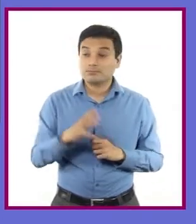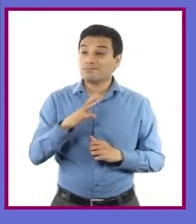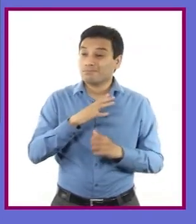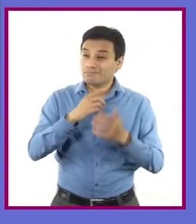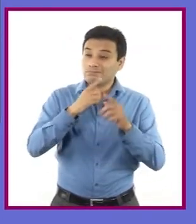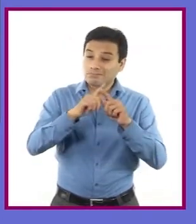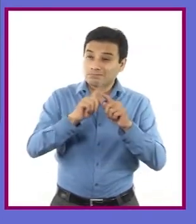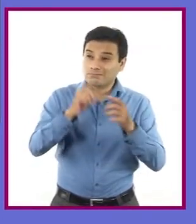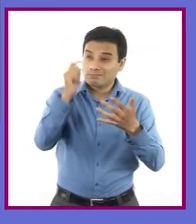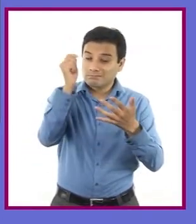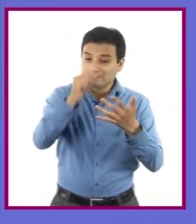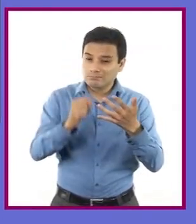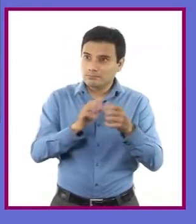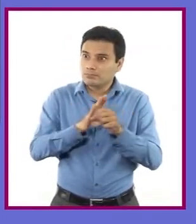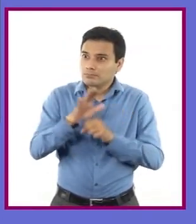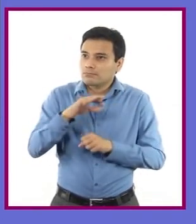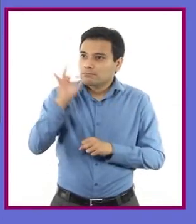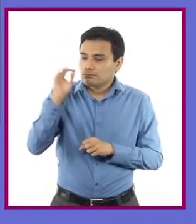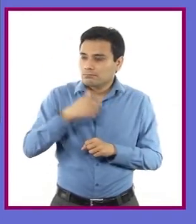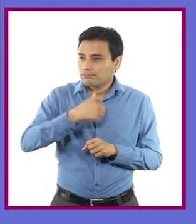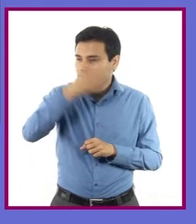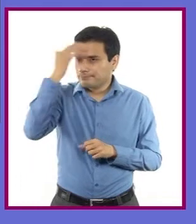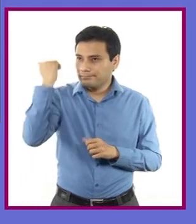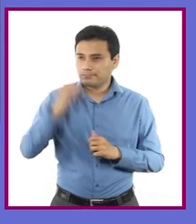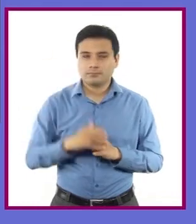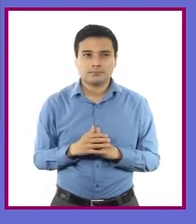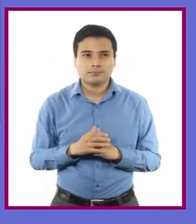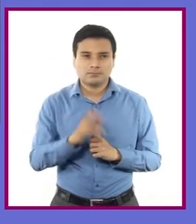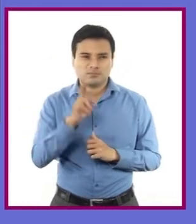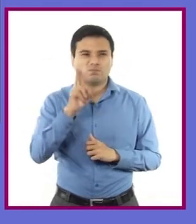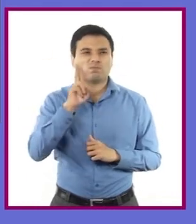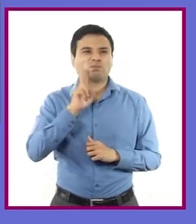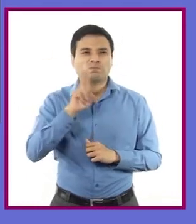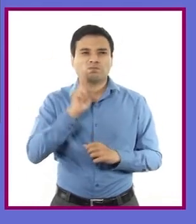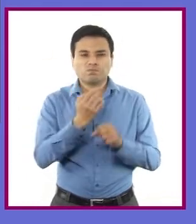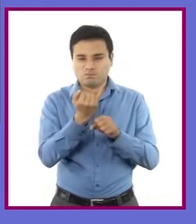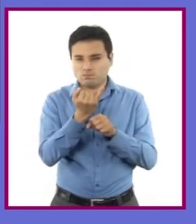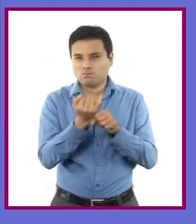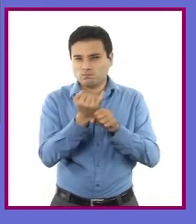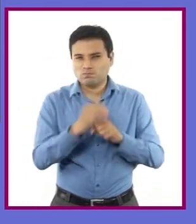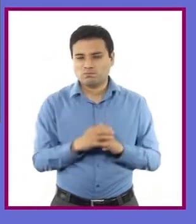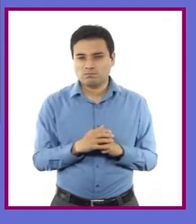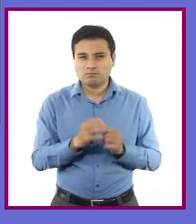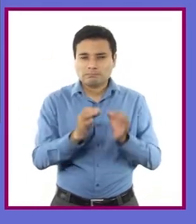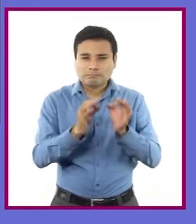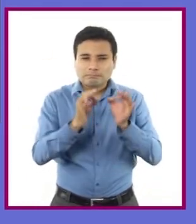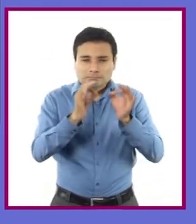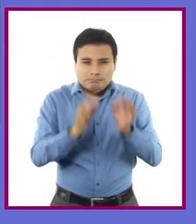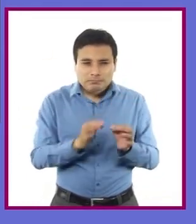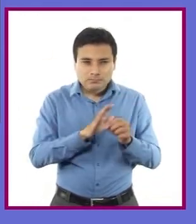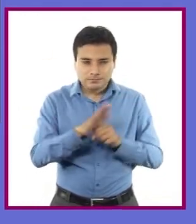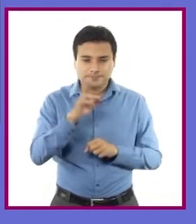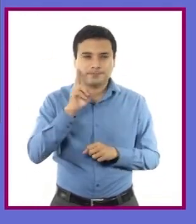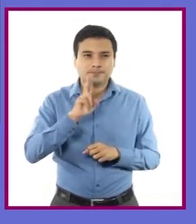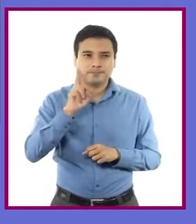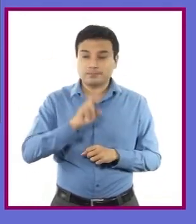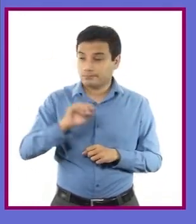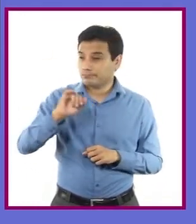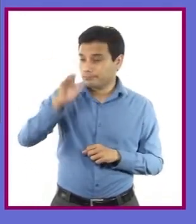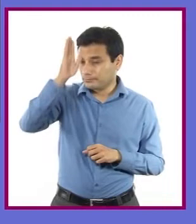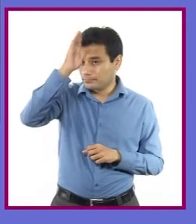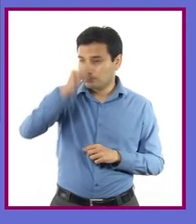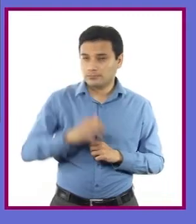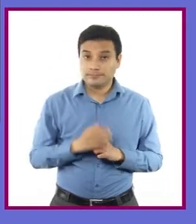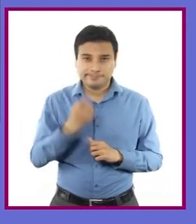sé qué información seleccionar para el resumen. ¿Qué te parece si investigamos para saber qué información podemos aprovechar? De acuerdo,